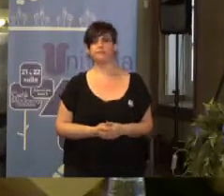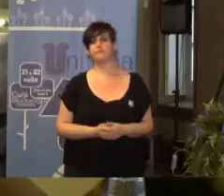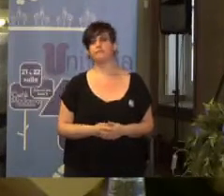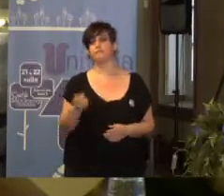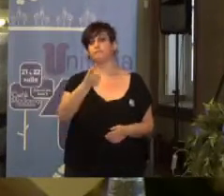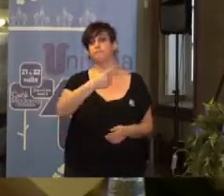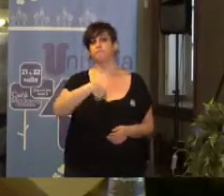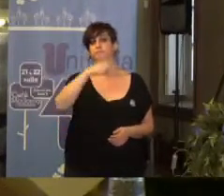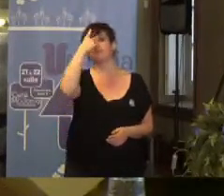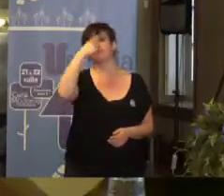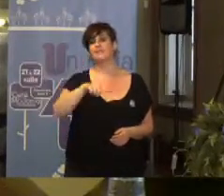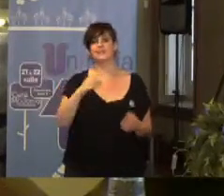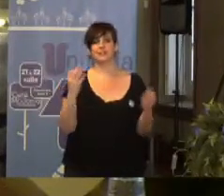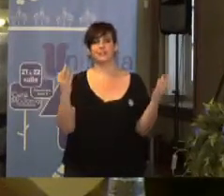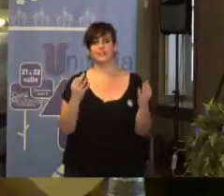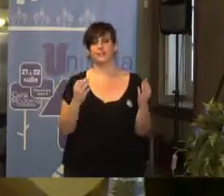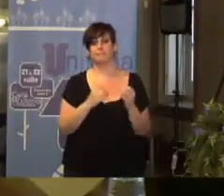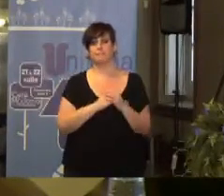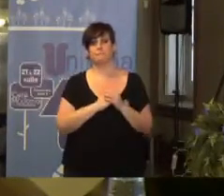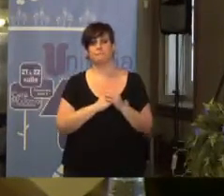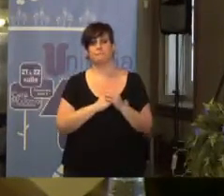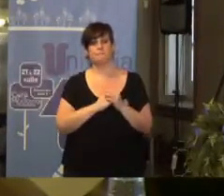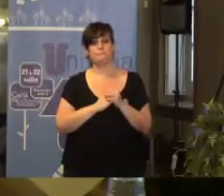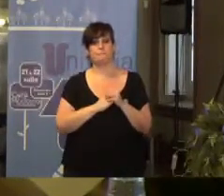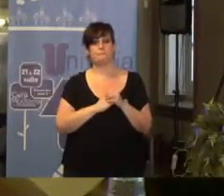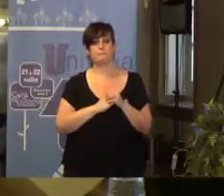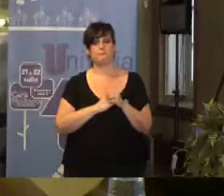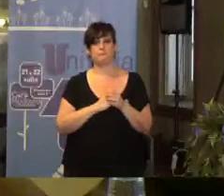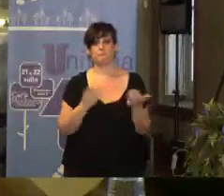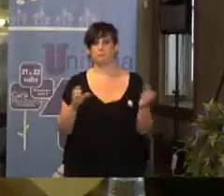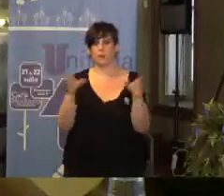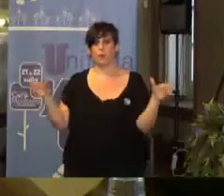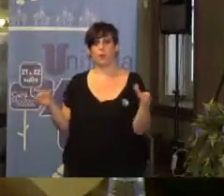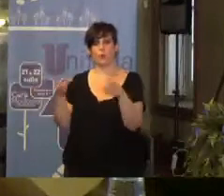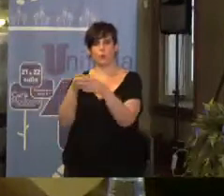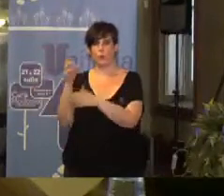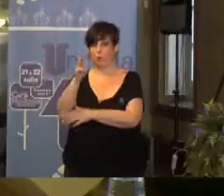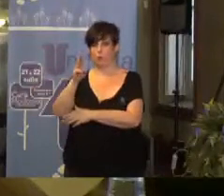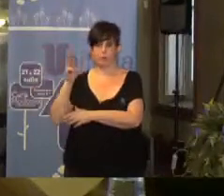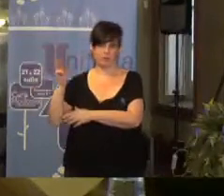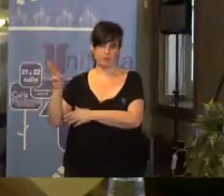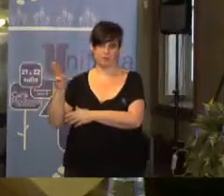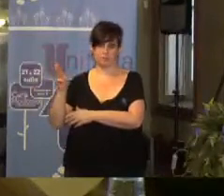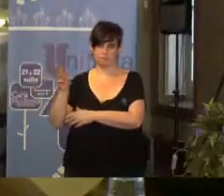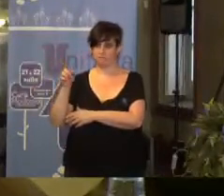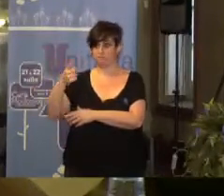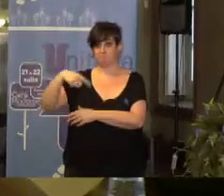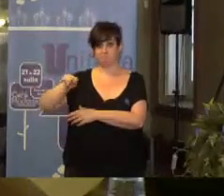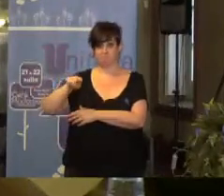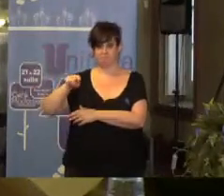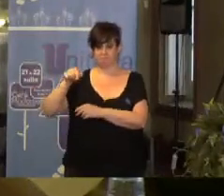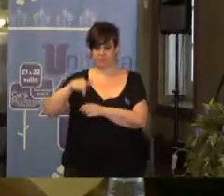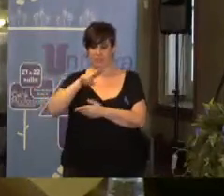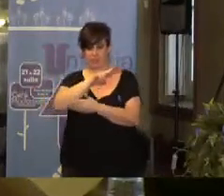Somos conscientes tamén, eu creo, de que o Partido Popular pois sempre mirou para Galicia